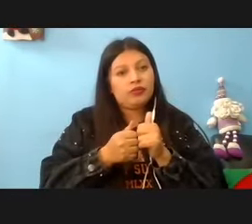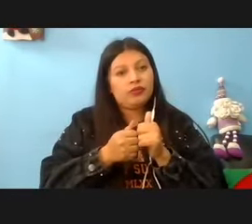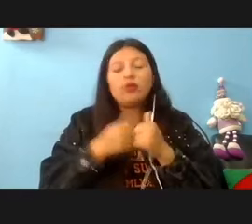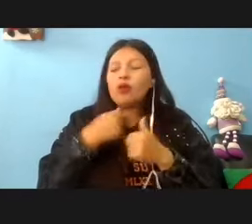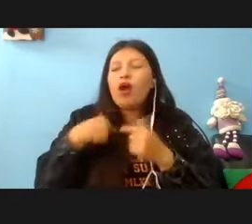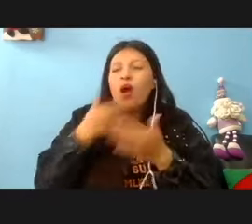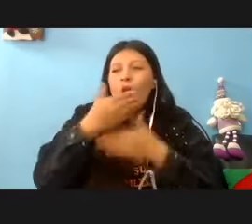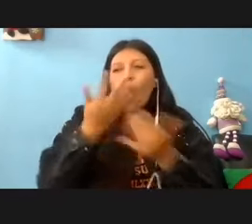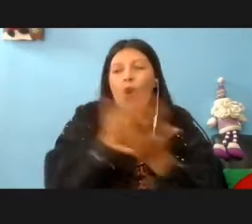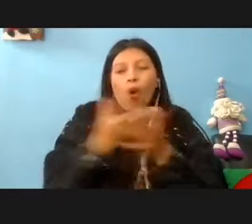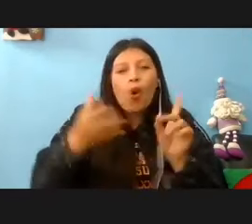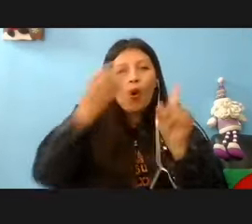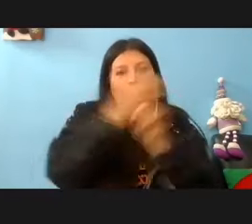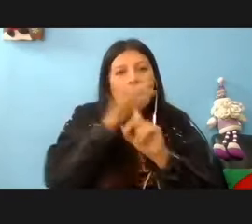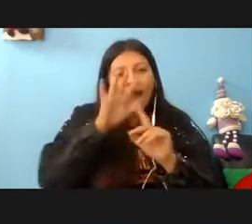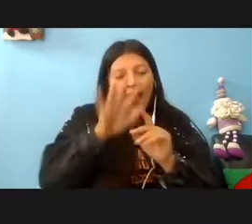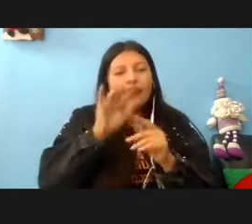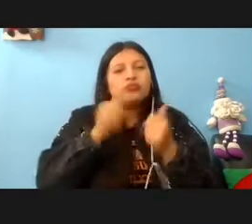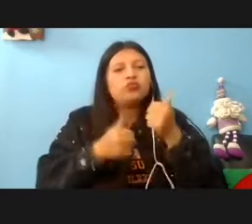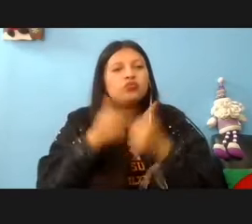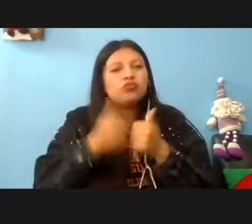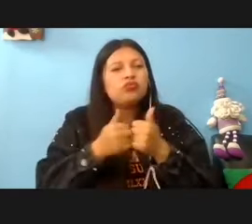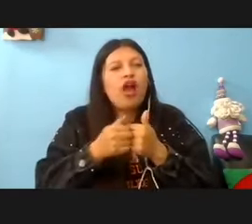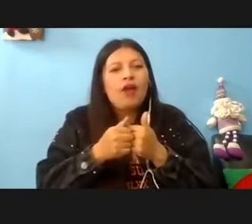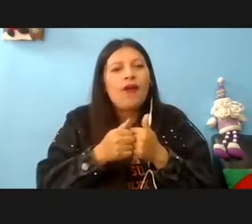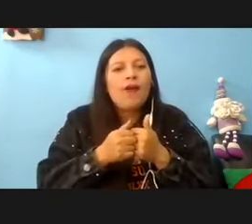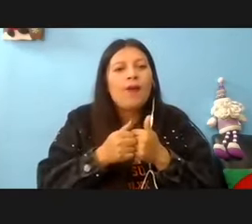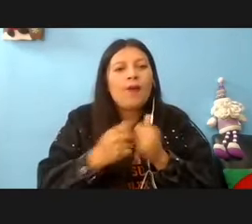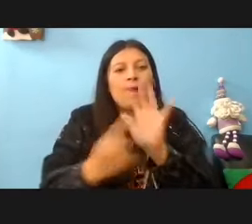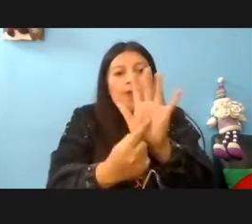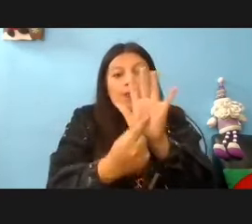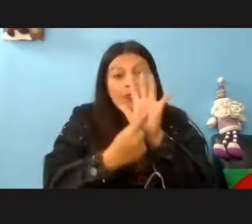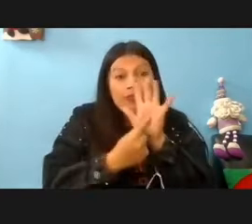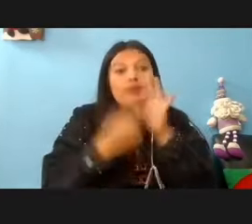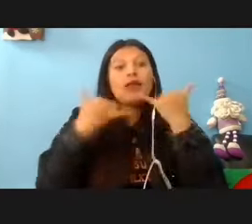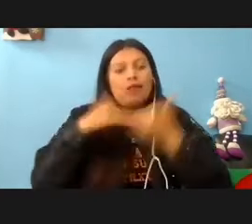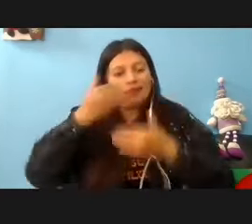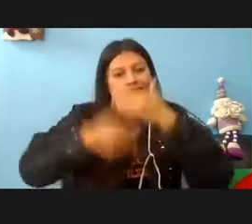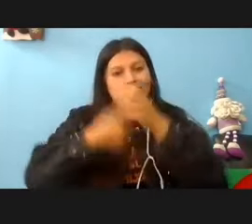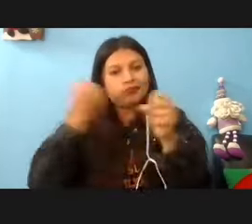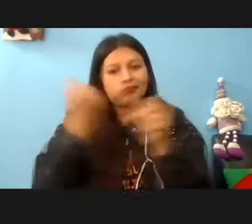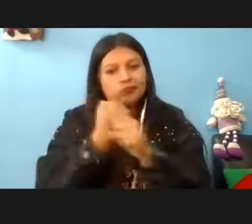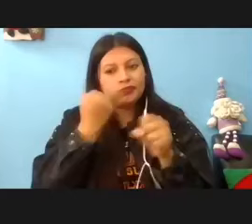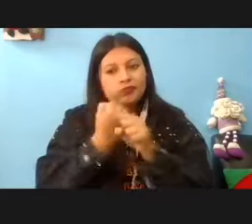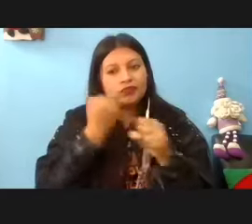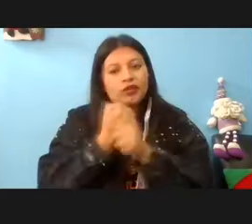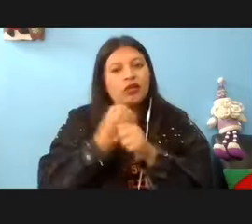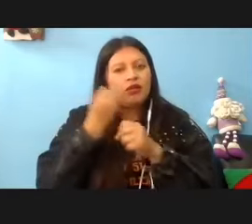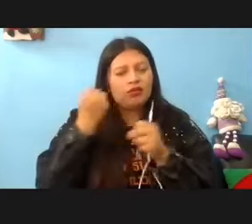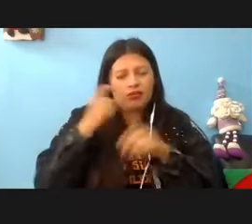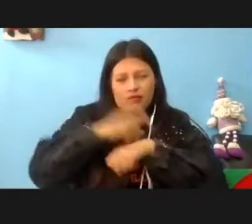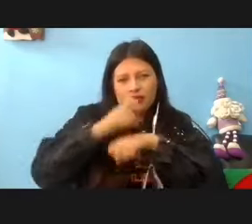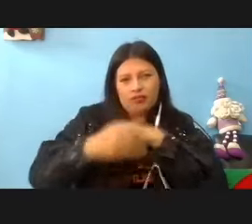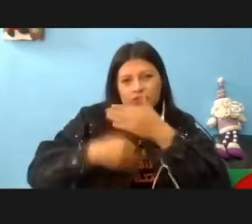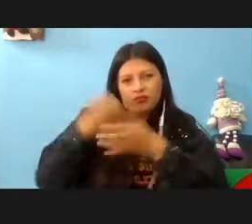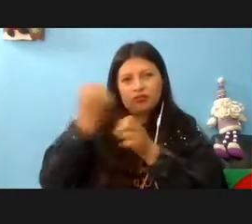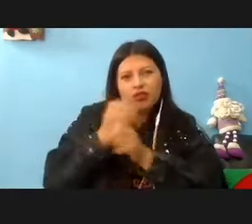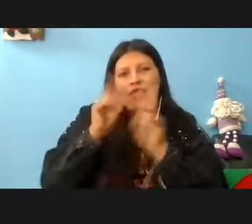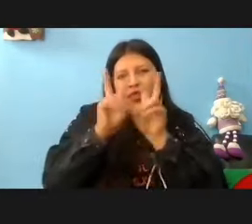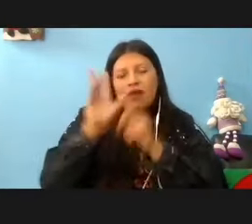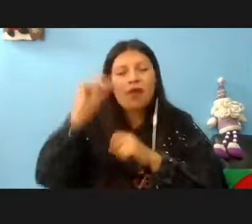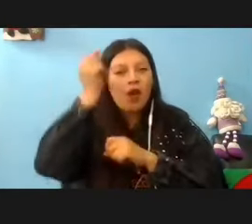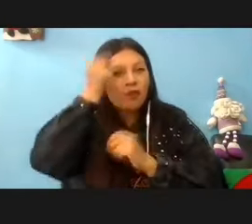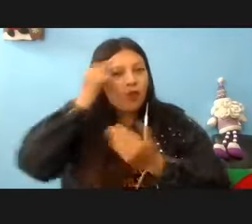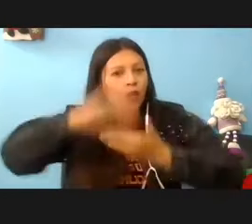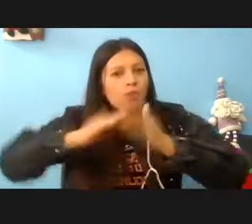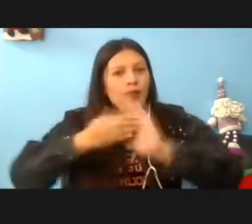encontrado en este eje demuestra que ya se viene trabajando desde hace un buen tiempo el tema de la memoria, la paz, los